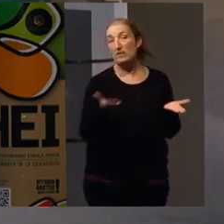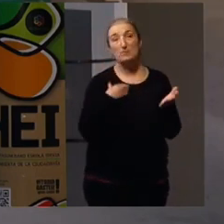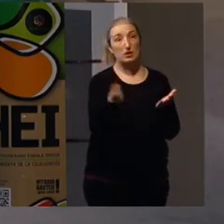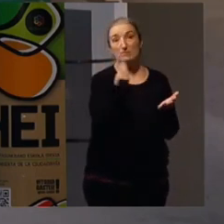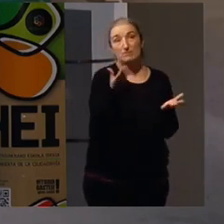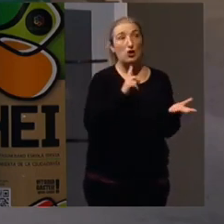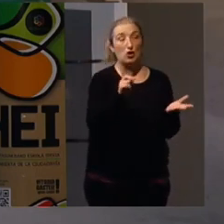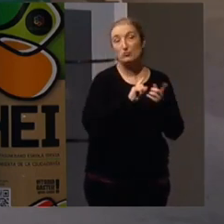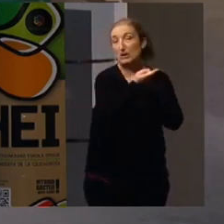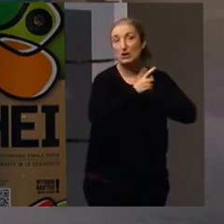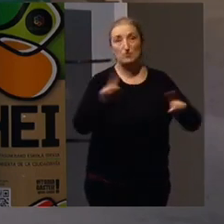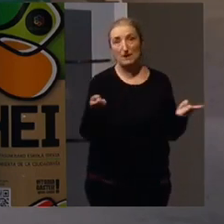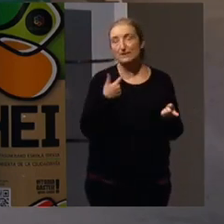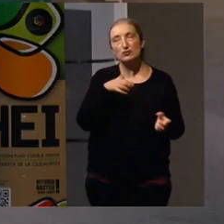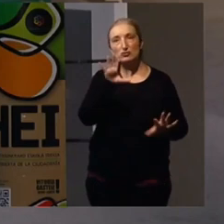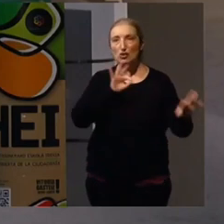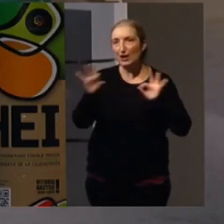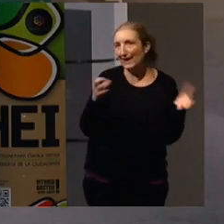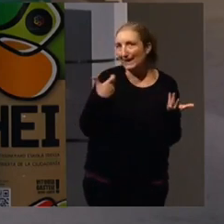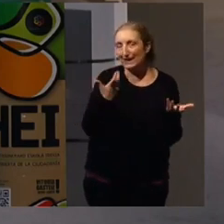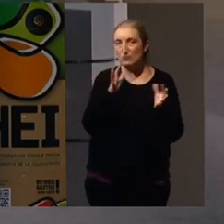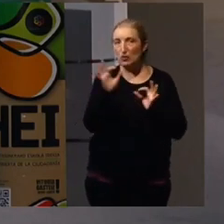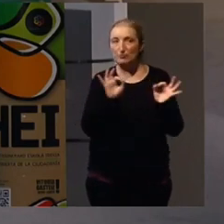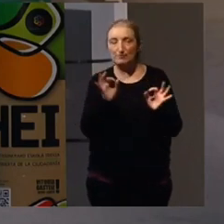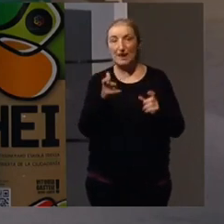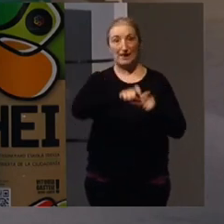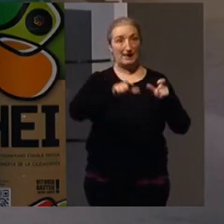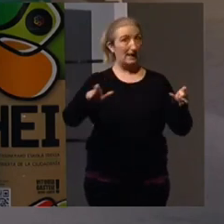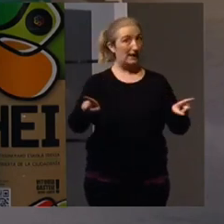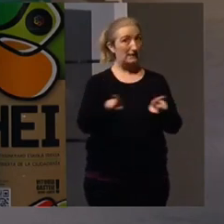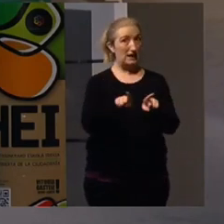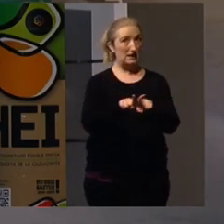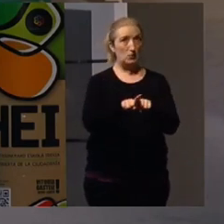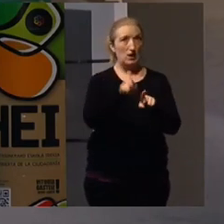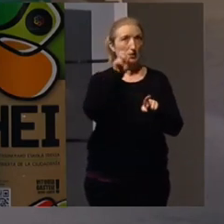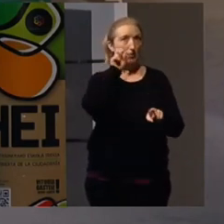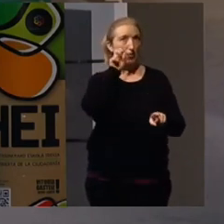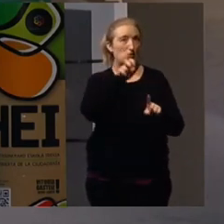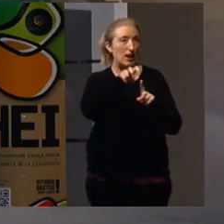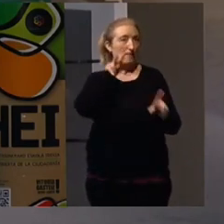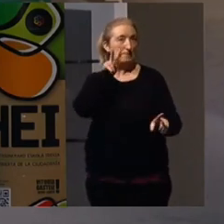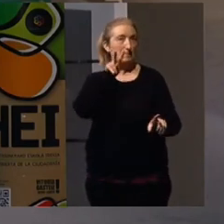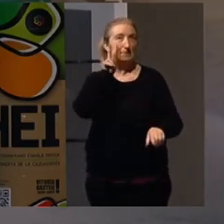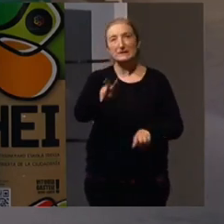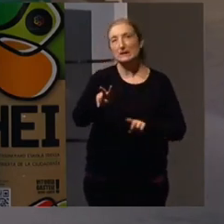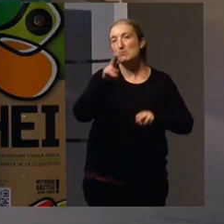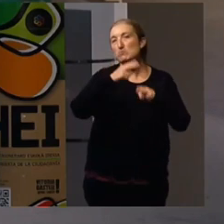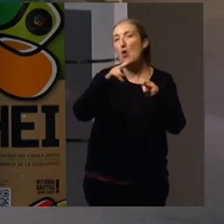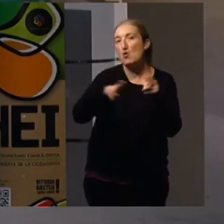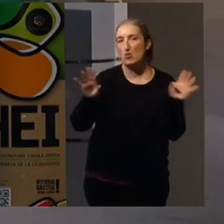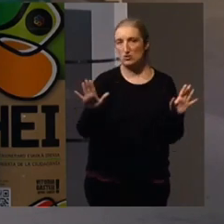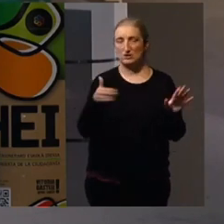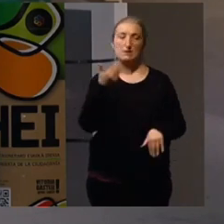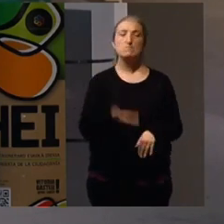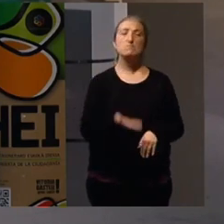mejor de las combinaciones. Esto pasa incluso en gente que puede tener una visión como muy politizada del mundo y decir, no,